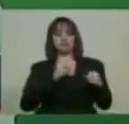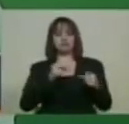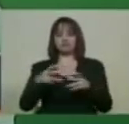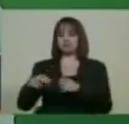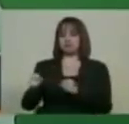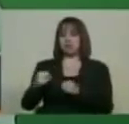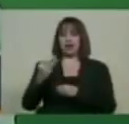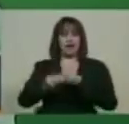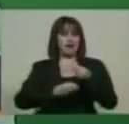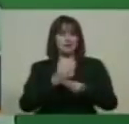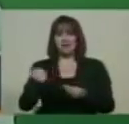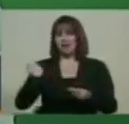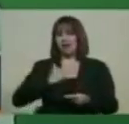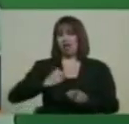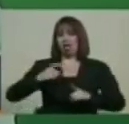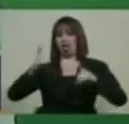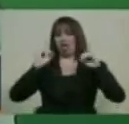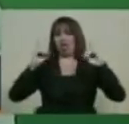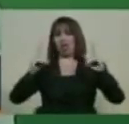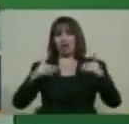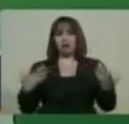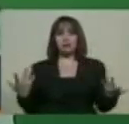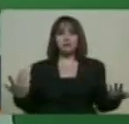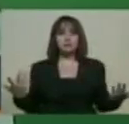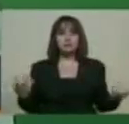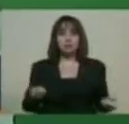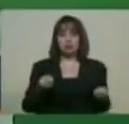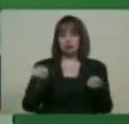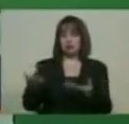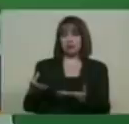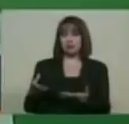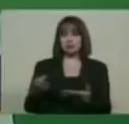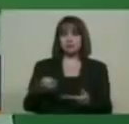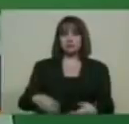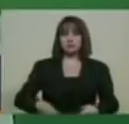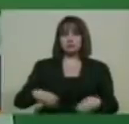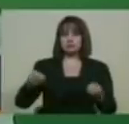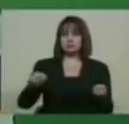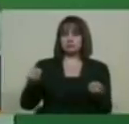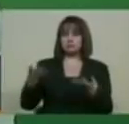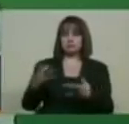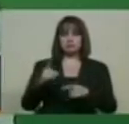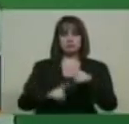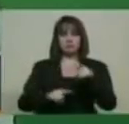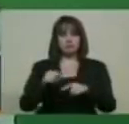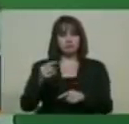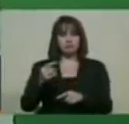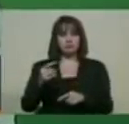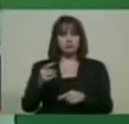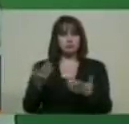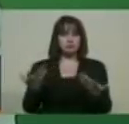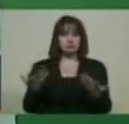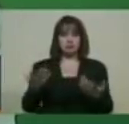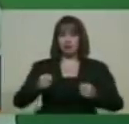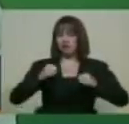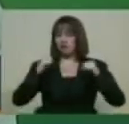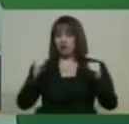de este país y lo entregaban en sus riquezas y en sus potencialidades